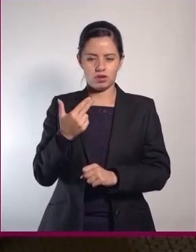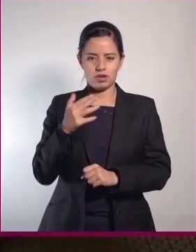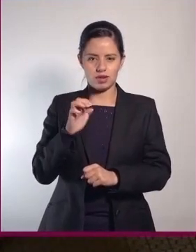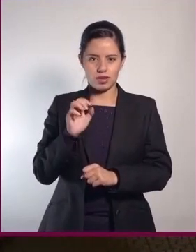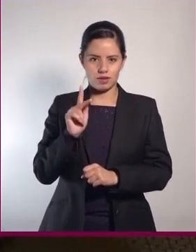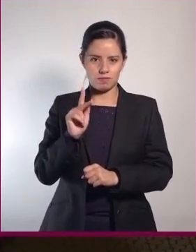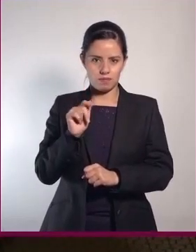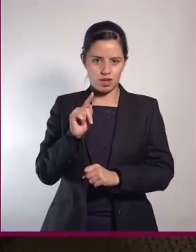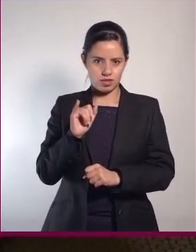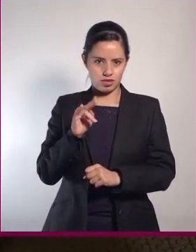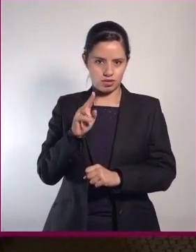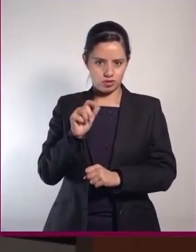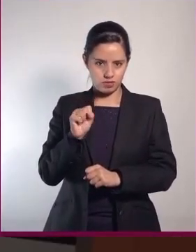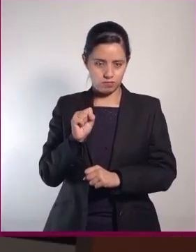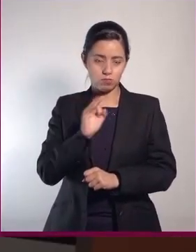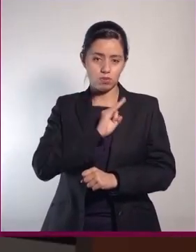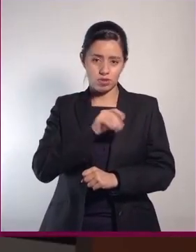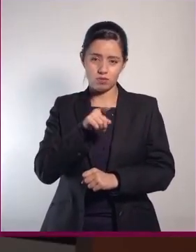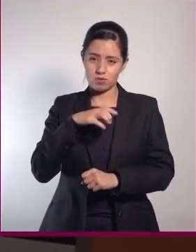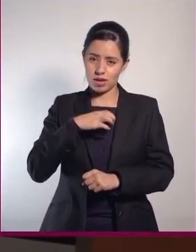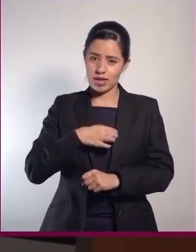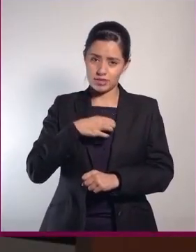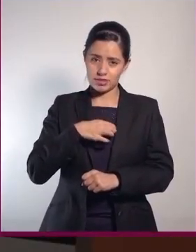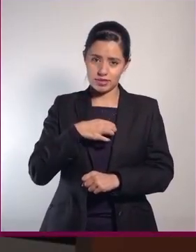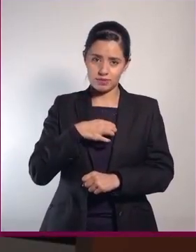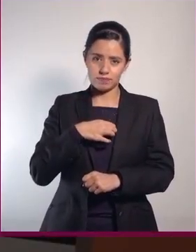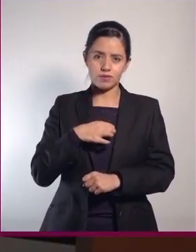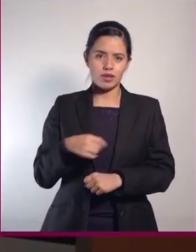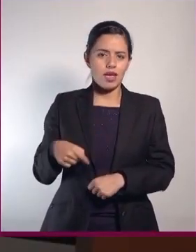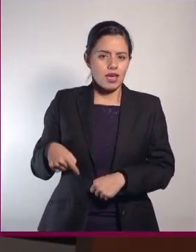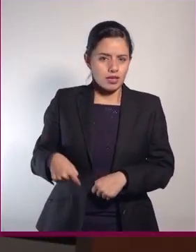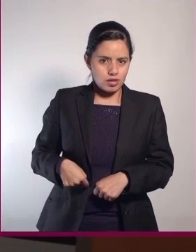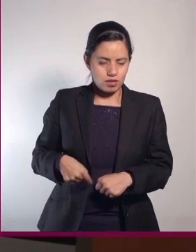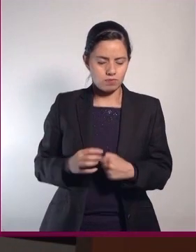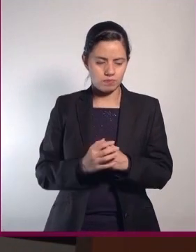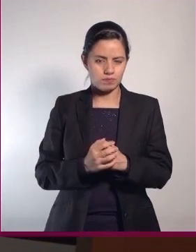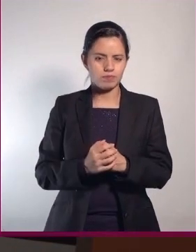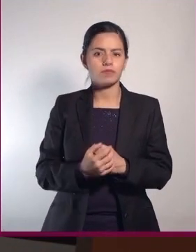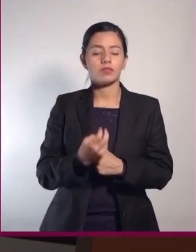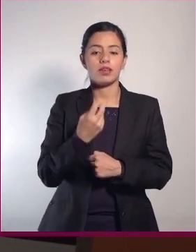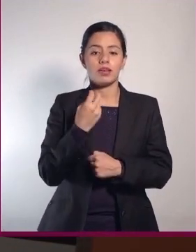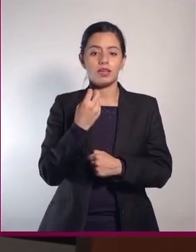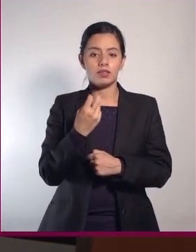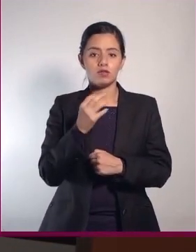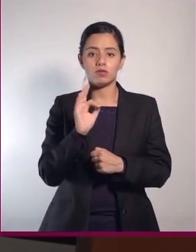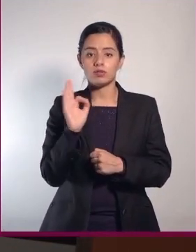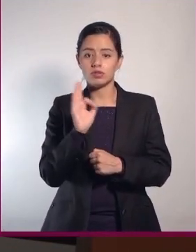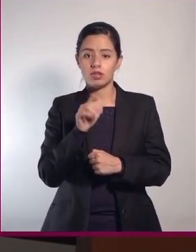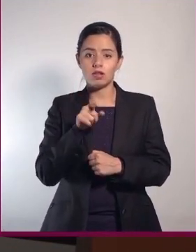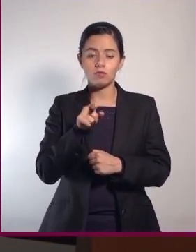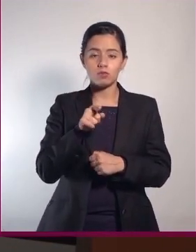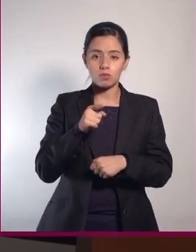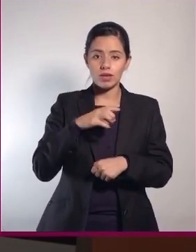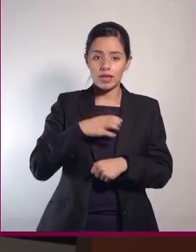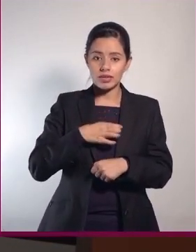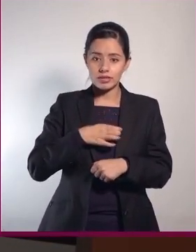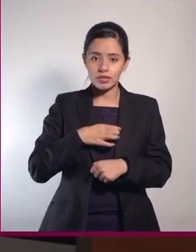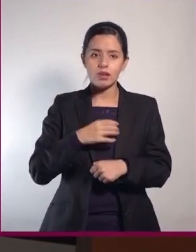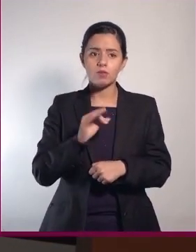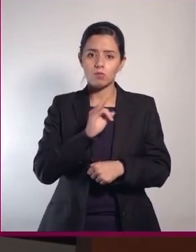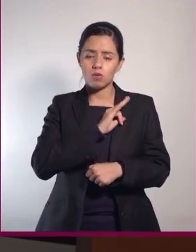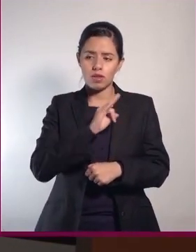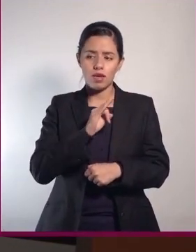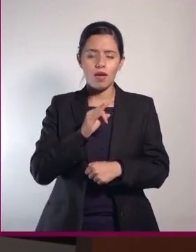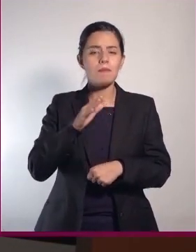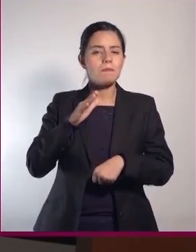que suceda el cáncer de hígado. Tener en cuenta que estos factores hacen que predispongas más a tener cáncer, pero no son